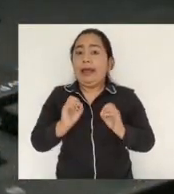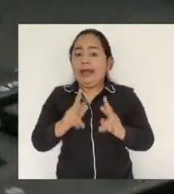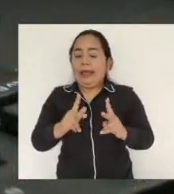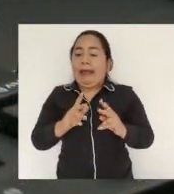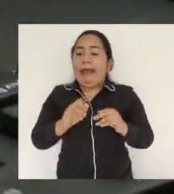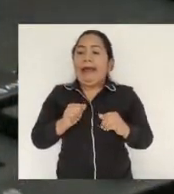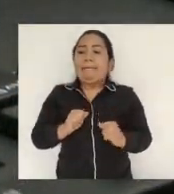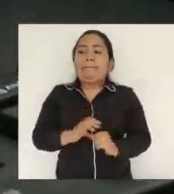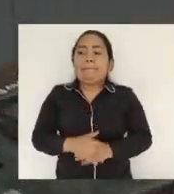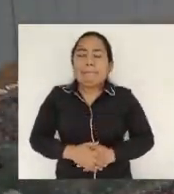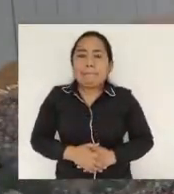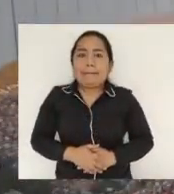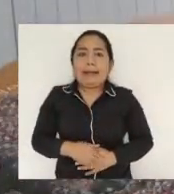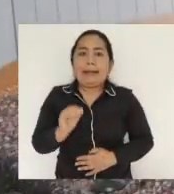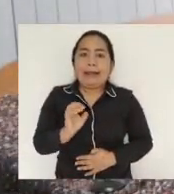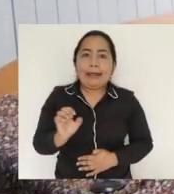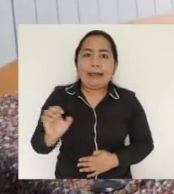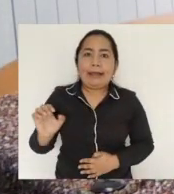Bueno, ok.